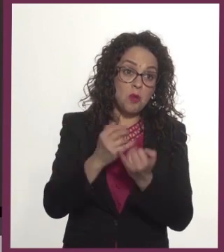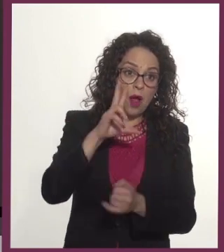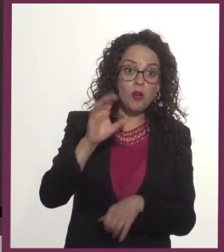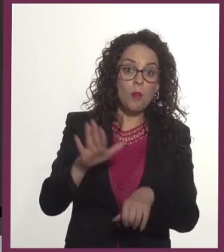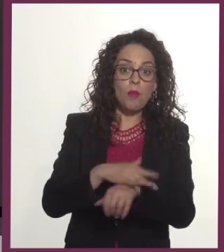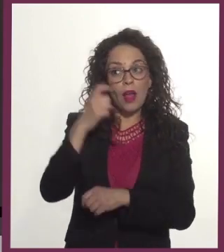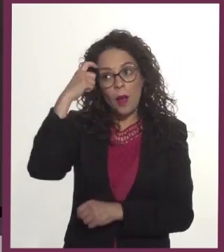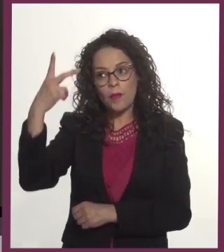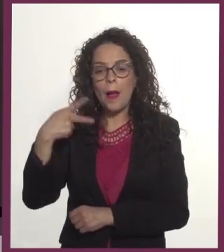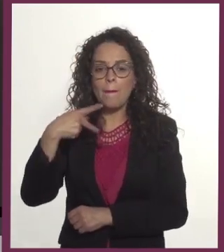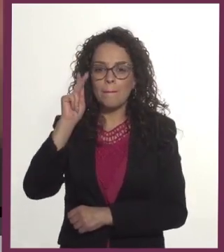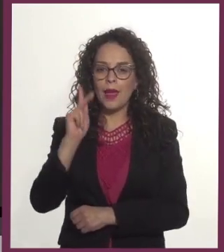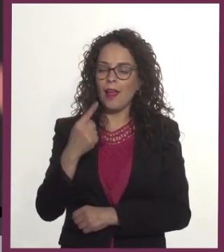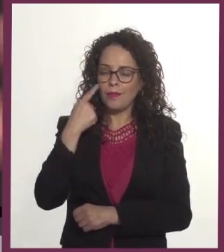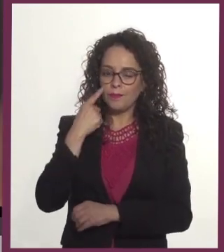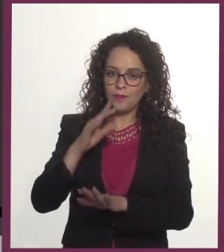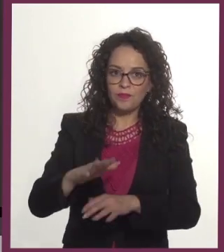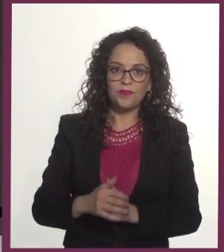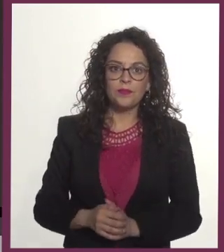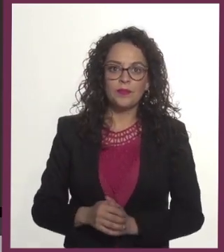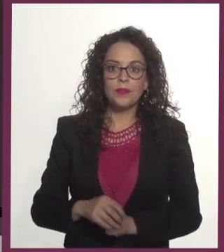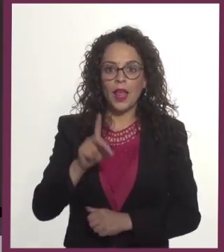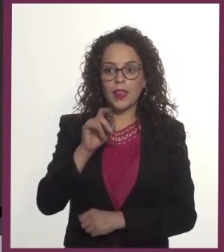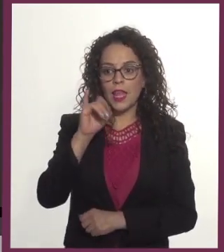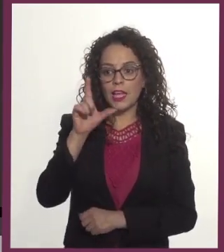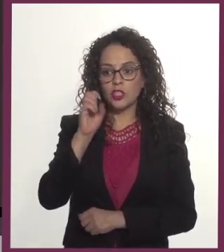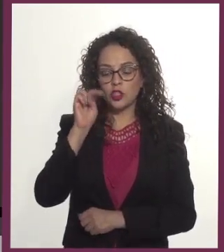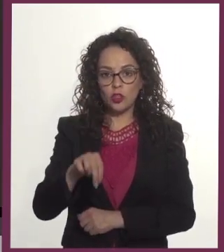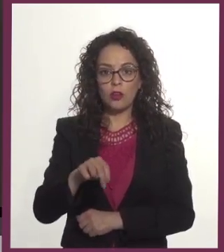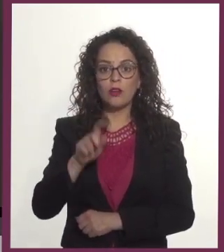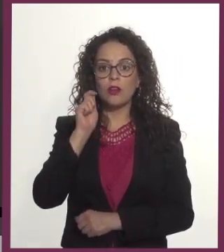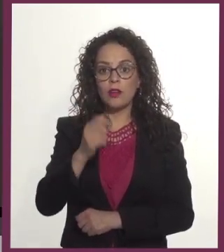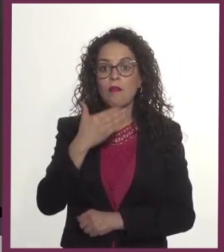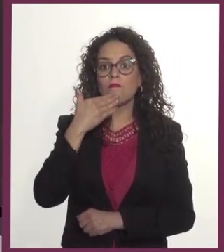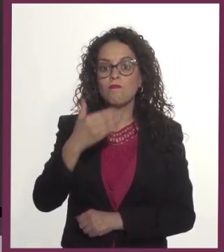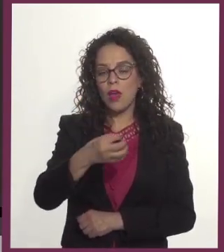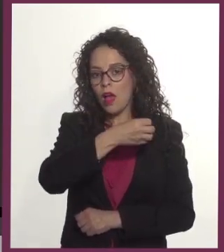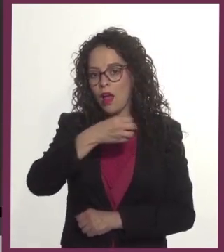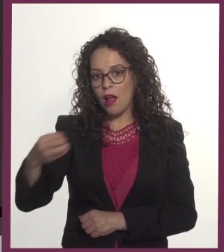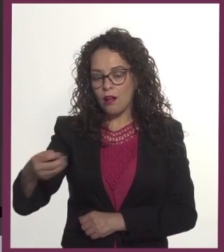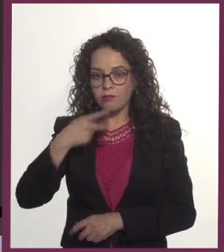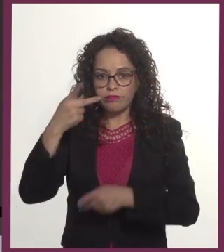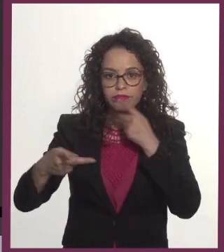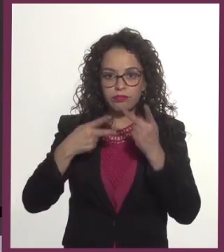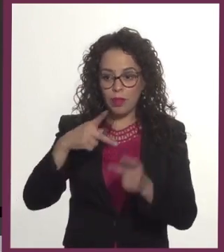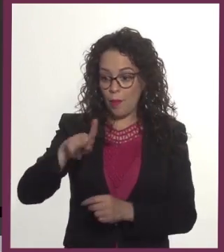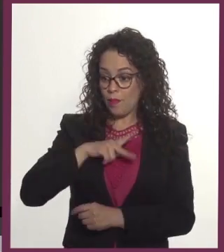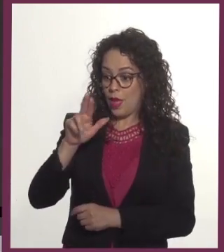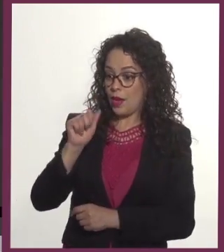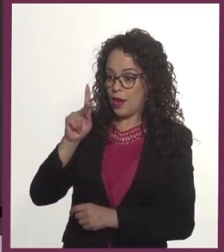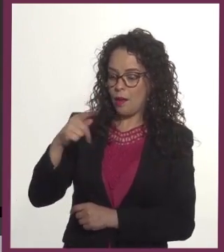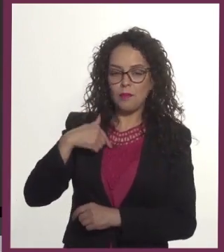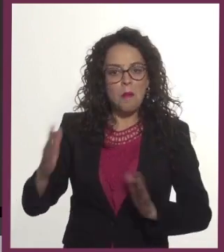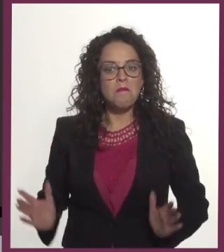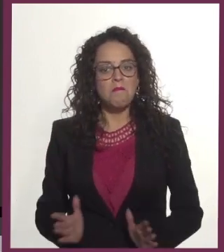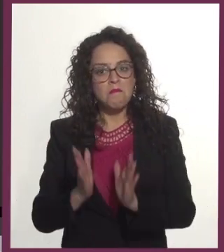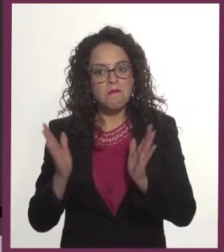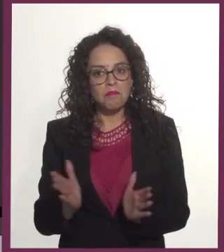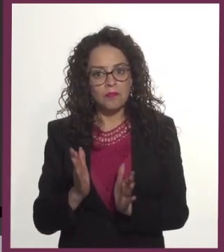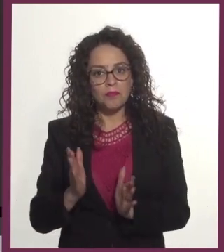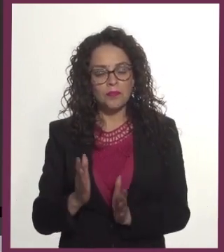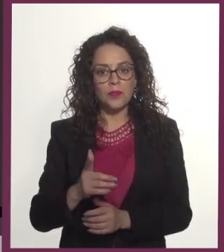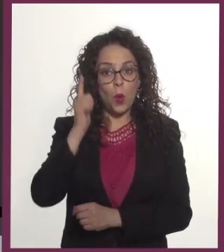Viviana, para que no haya problemas de derechos, y entonces improviso. A lo mejor no me sale igual porque está improvisado, pero es algo